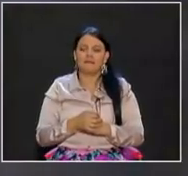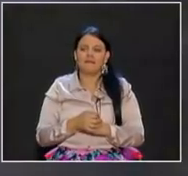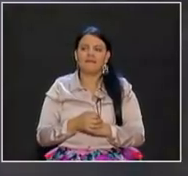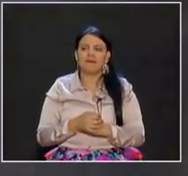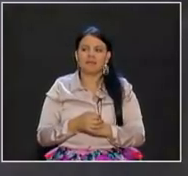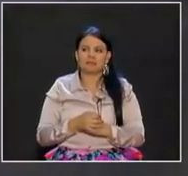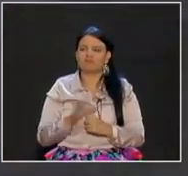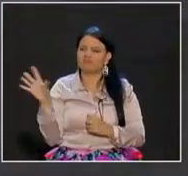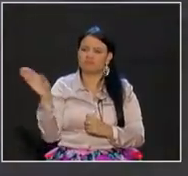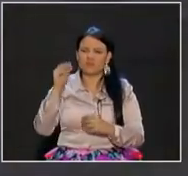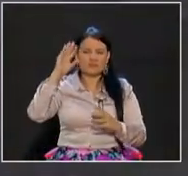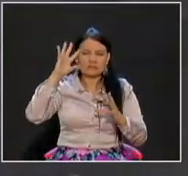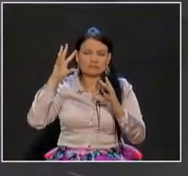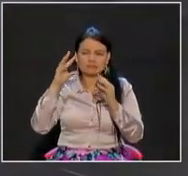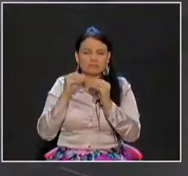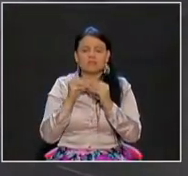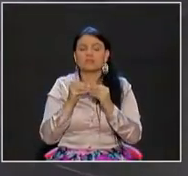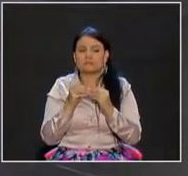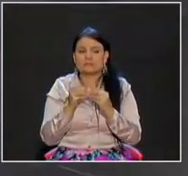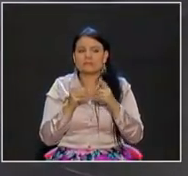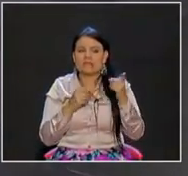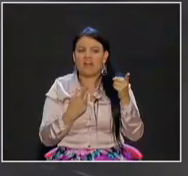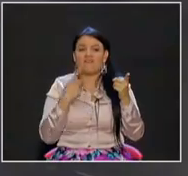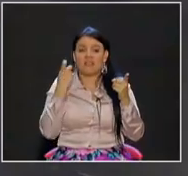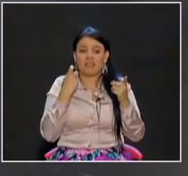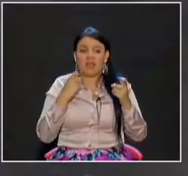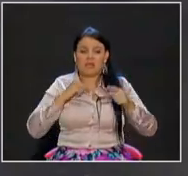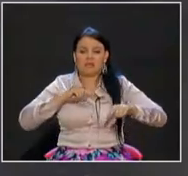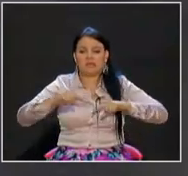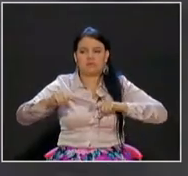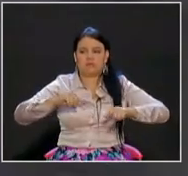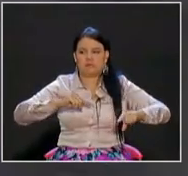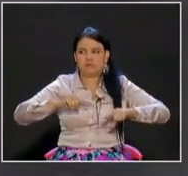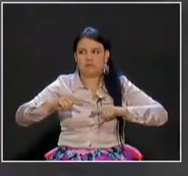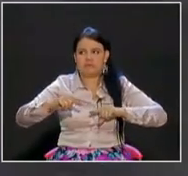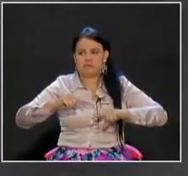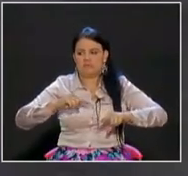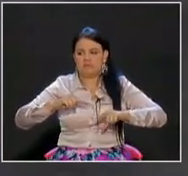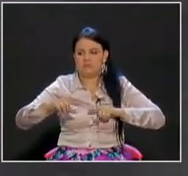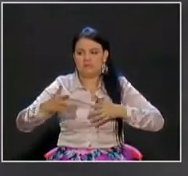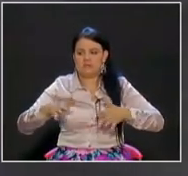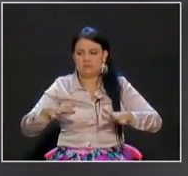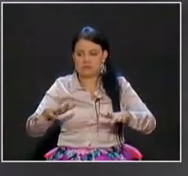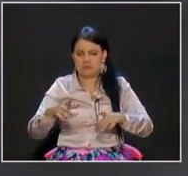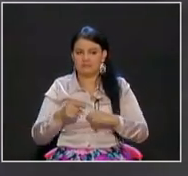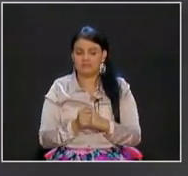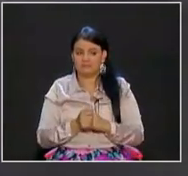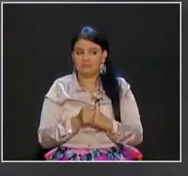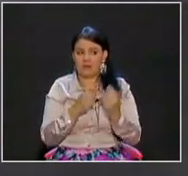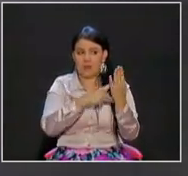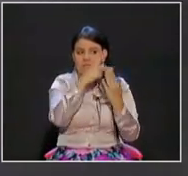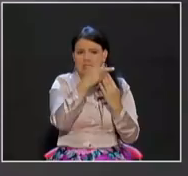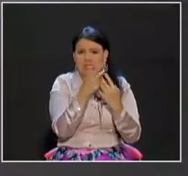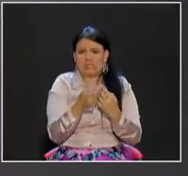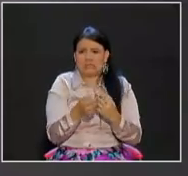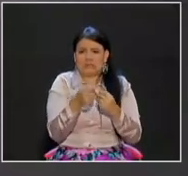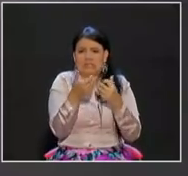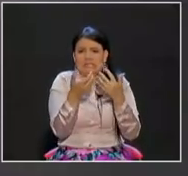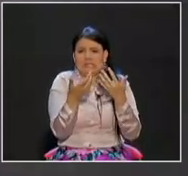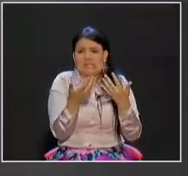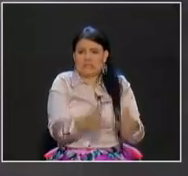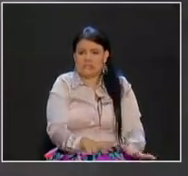fue un manejo desafortunado puso en riesgo el proyecto puso en riesgo las comunidades aguas abajo